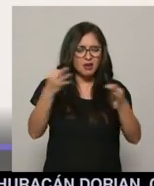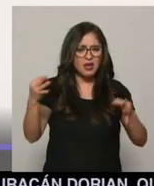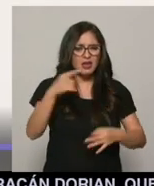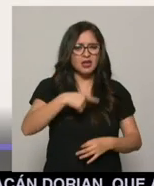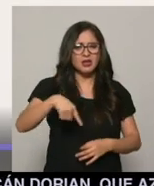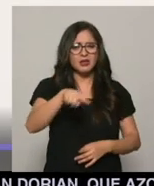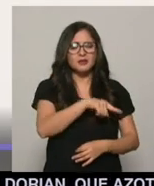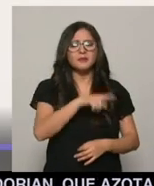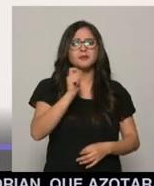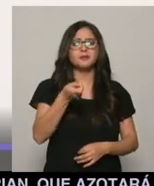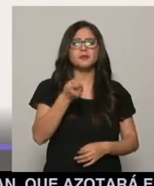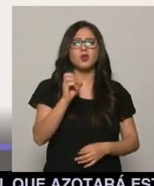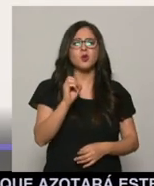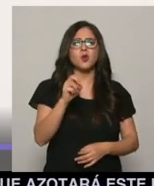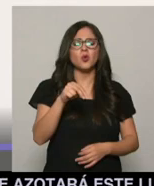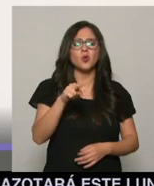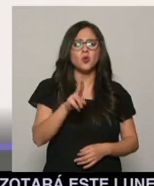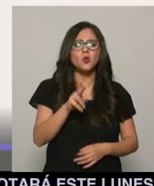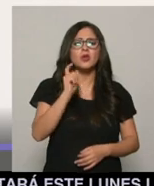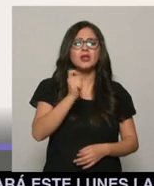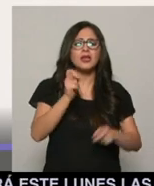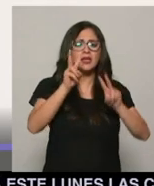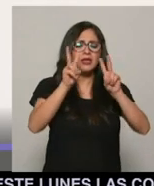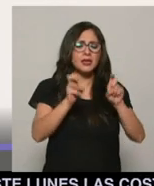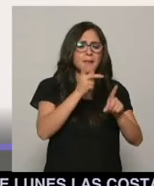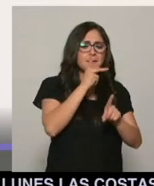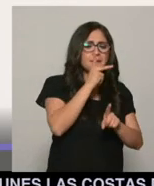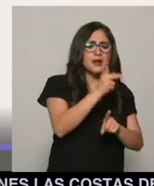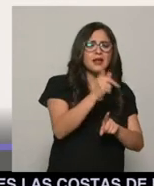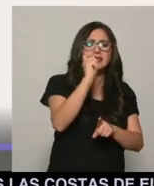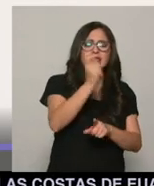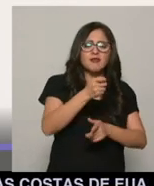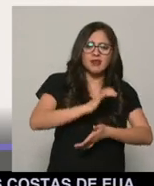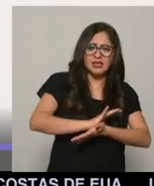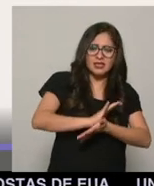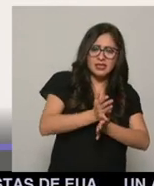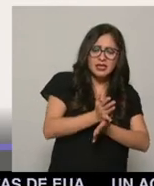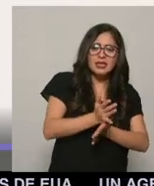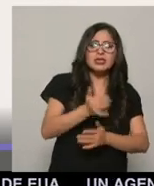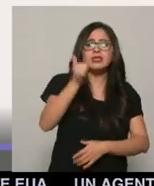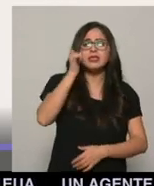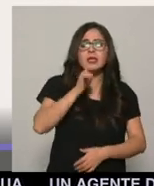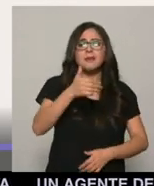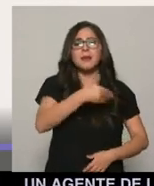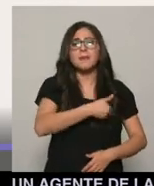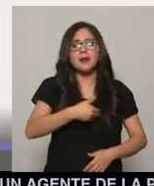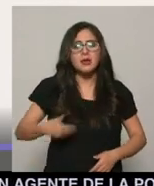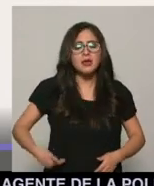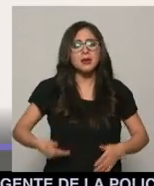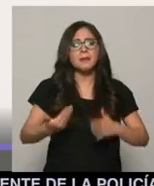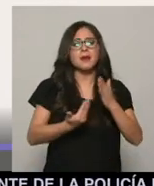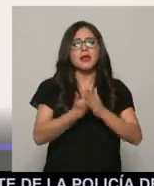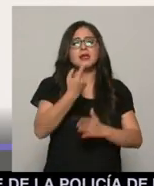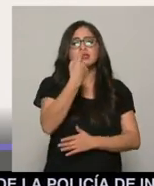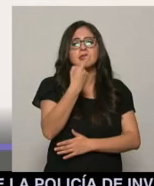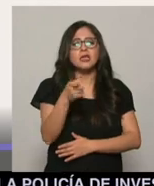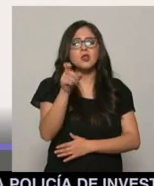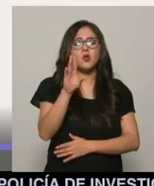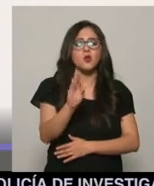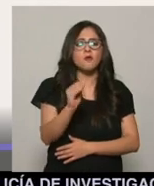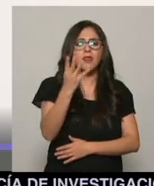racismo y xenofobia, son discriminación. Y el presidente todos los días, en sus 199